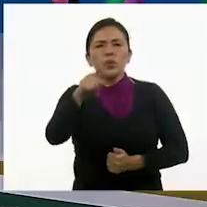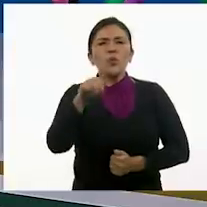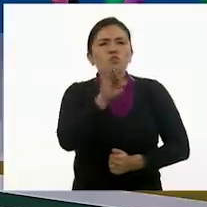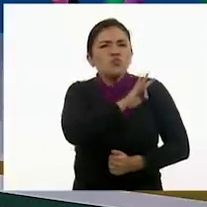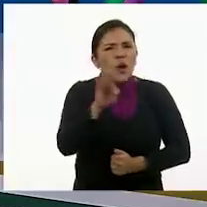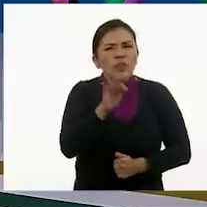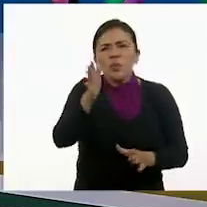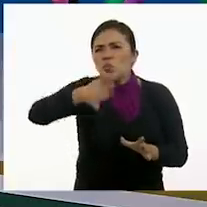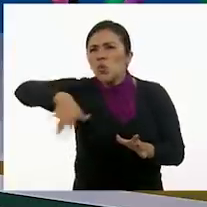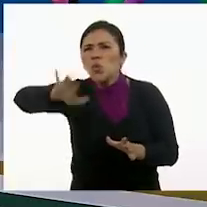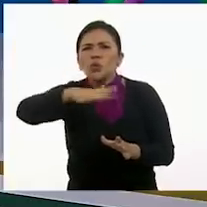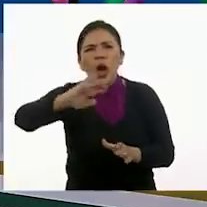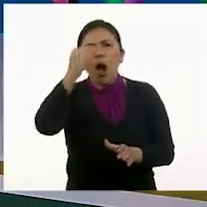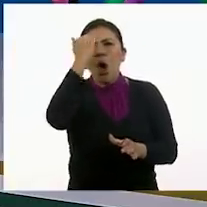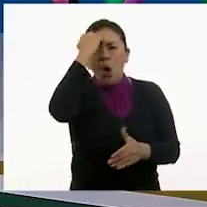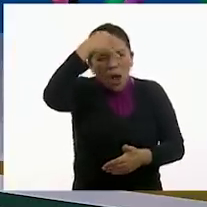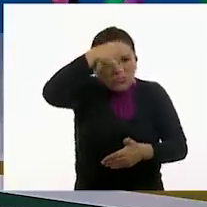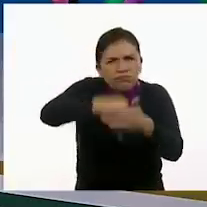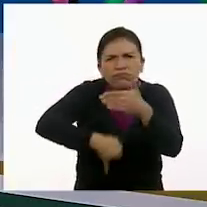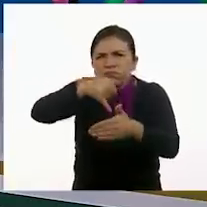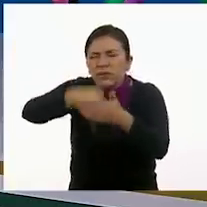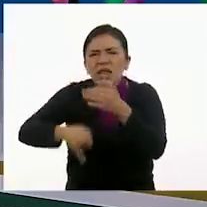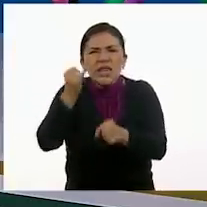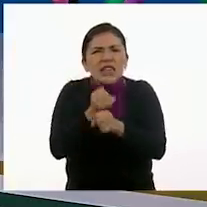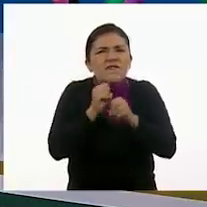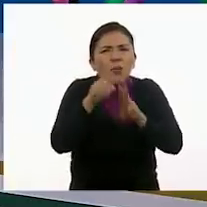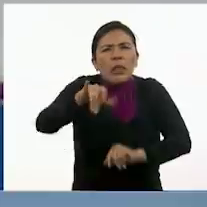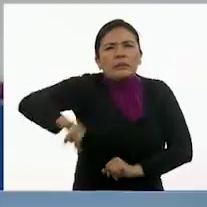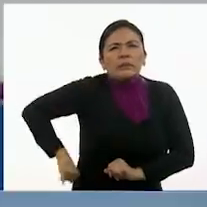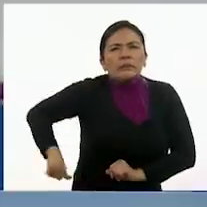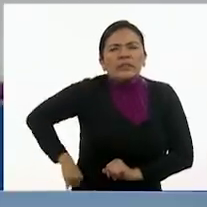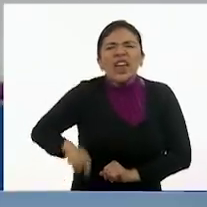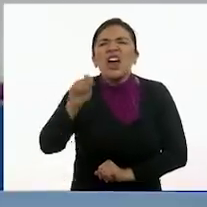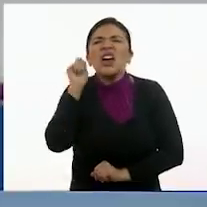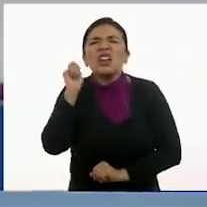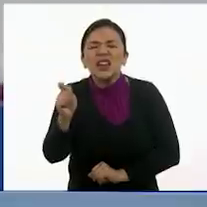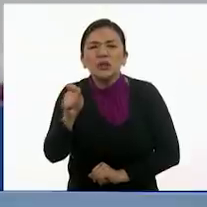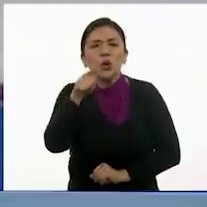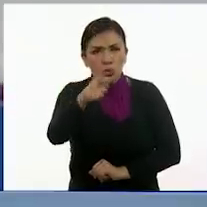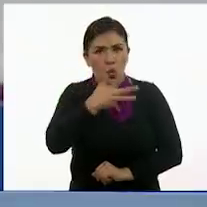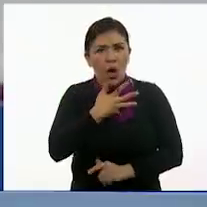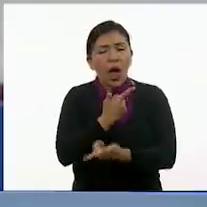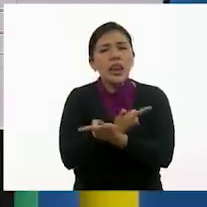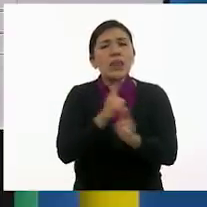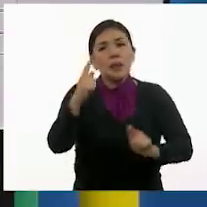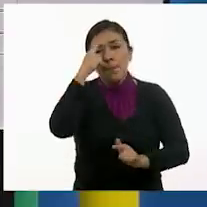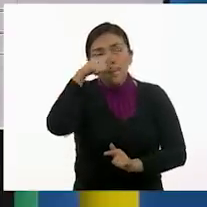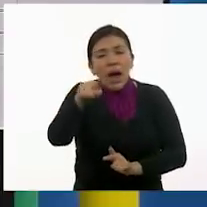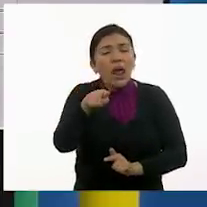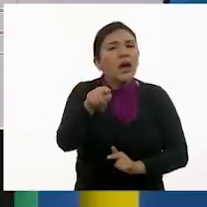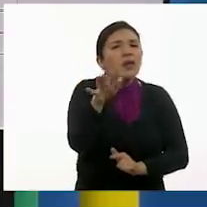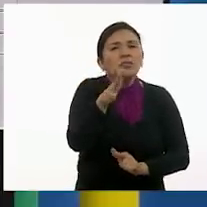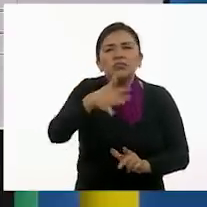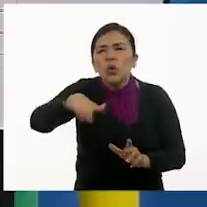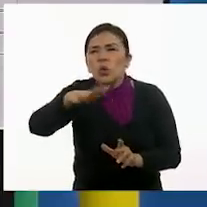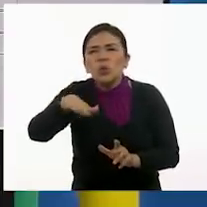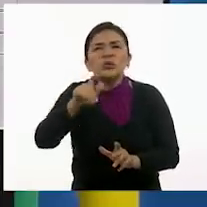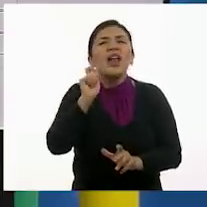y conocer todo lo que nos interesa, nos referimos a que tenemos la libertad de acceso a...